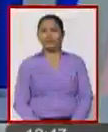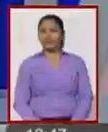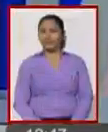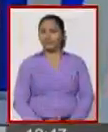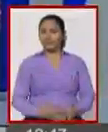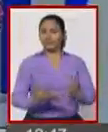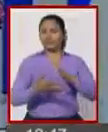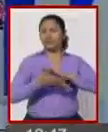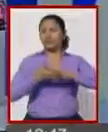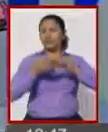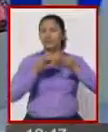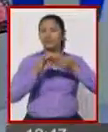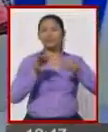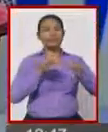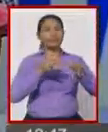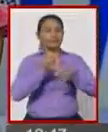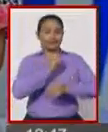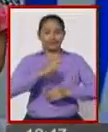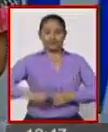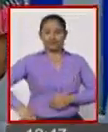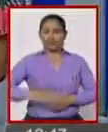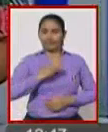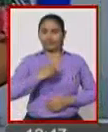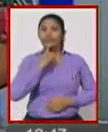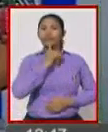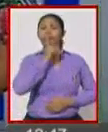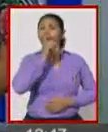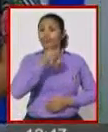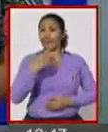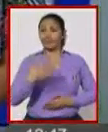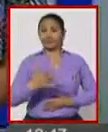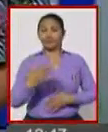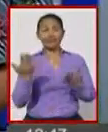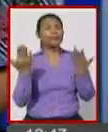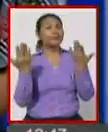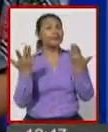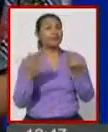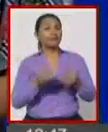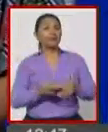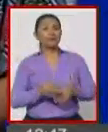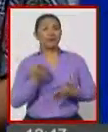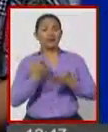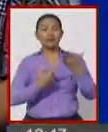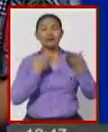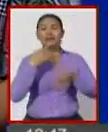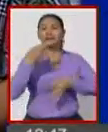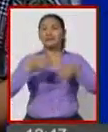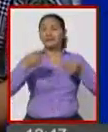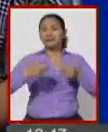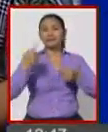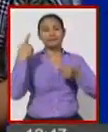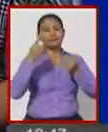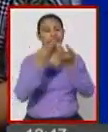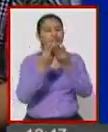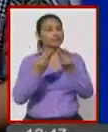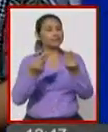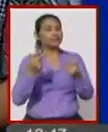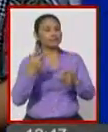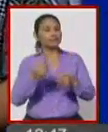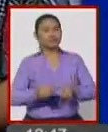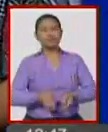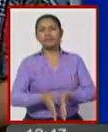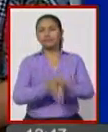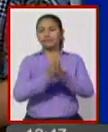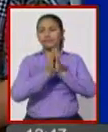Pero sobre esta misma información, la alcaldía municipal asegura que está a la espera de un fallo judicial para solucionar justamente